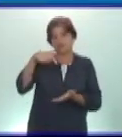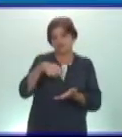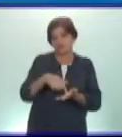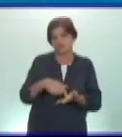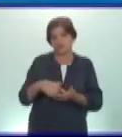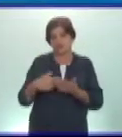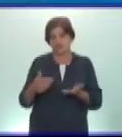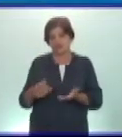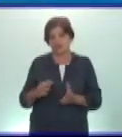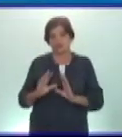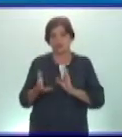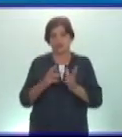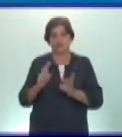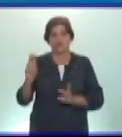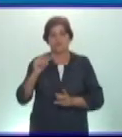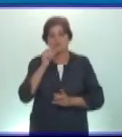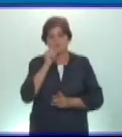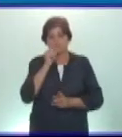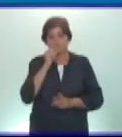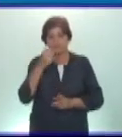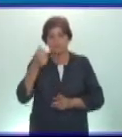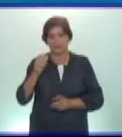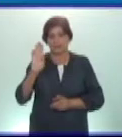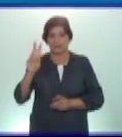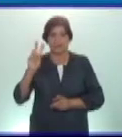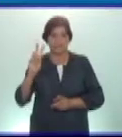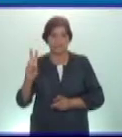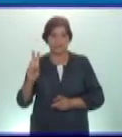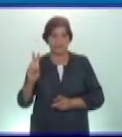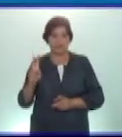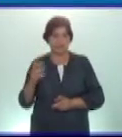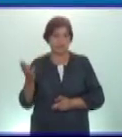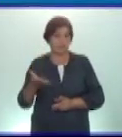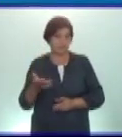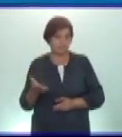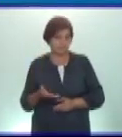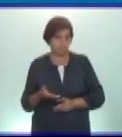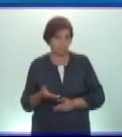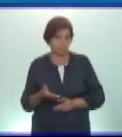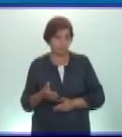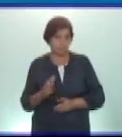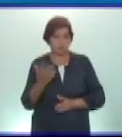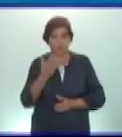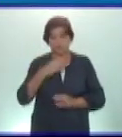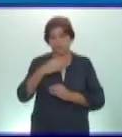el adverbio es pronto. ¿A quién modifica el adverbio? En este